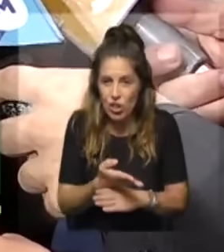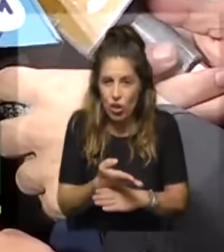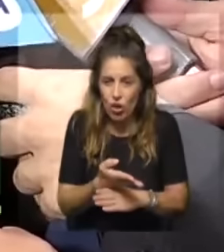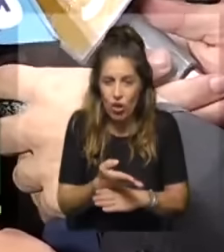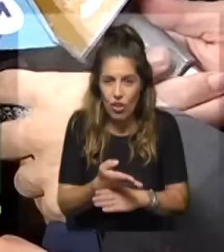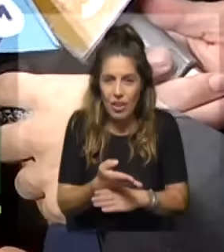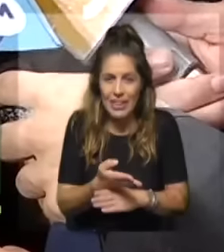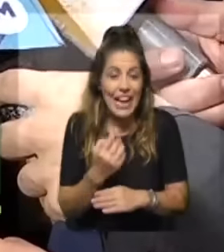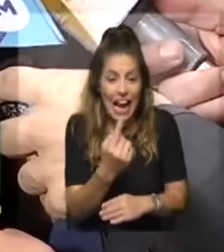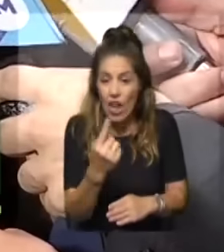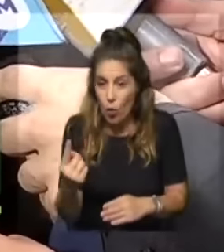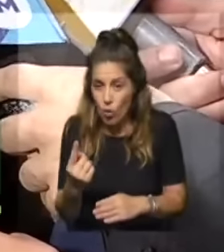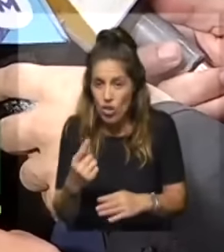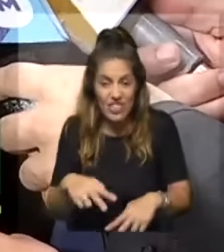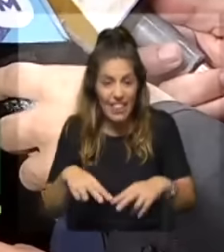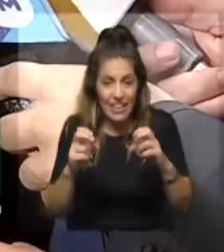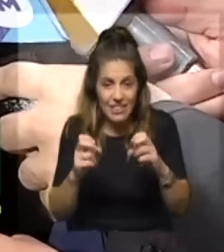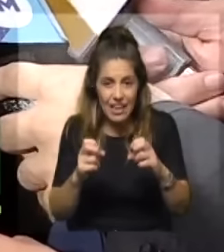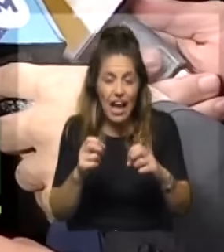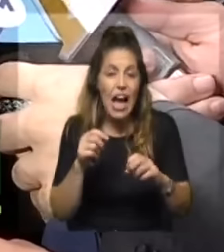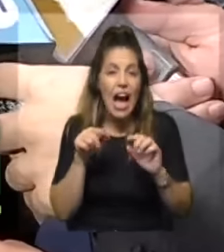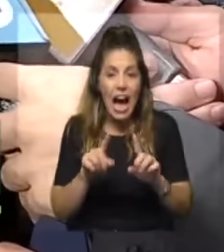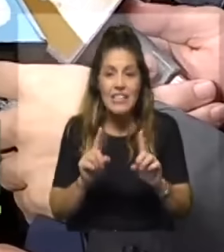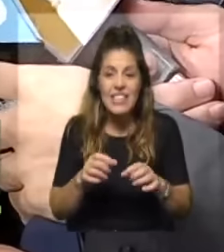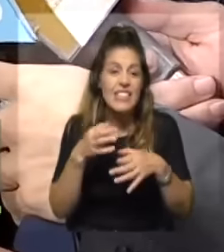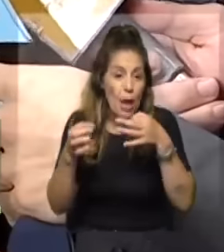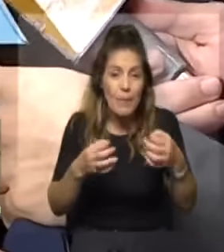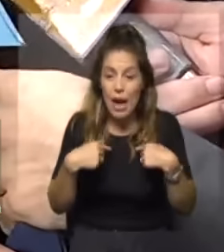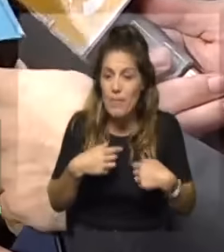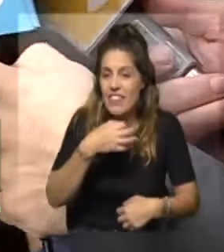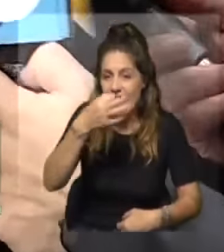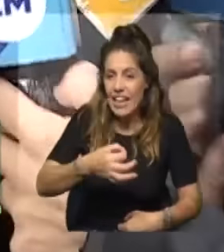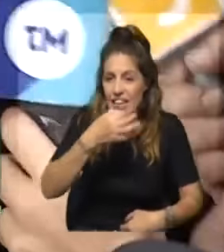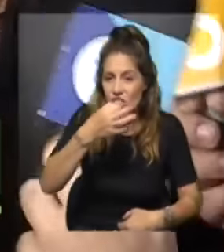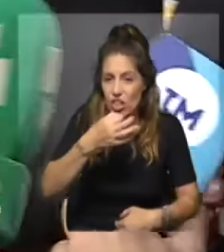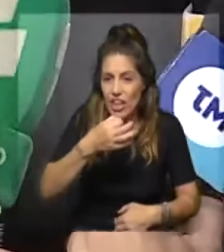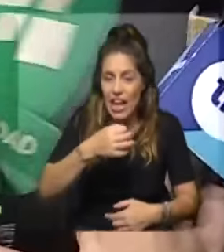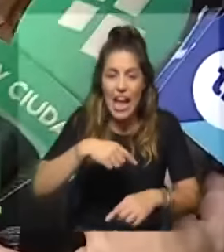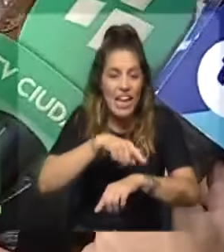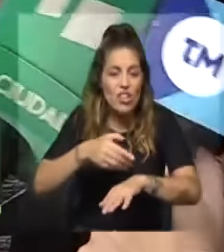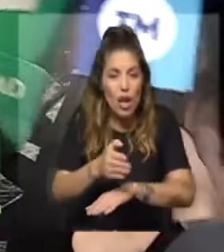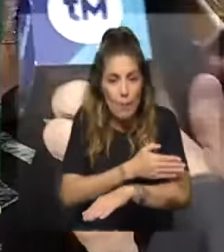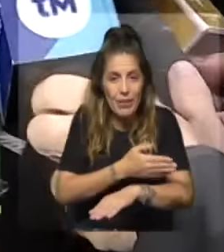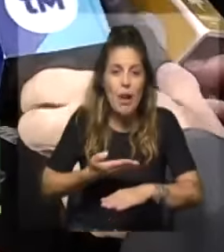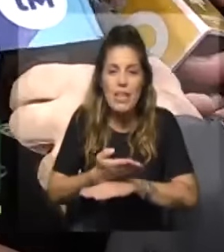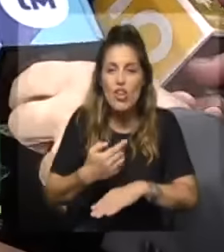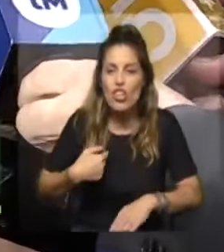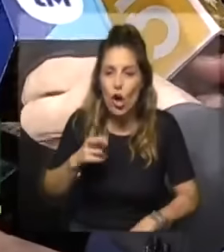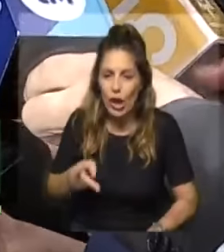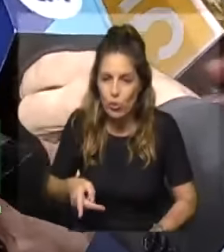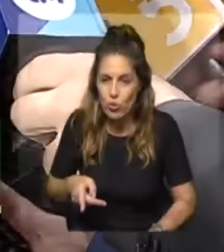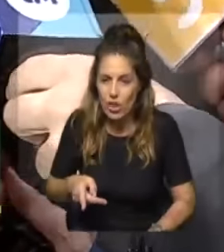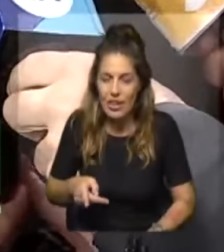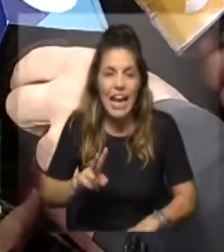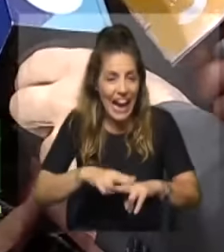de que se tratara cada caso y solo así se explican mis declaraciones en las horas previas al pedido de mi renuncia